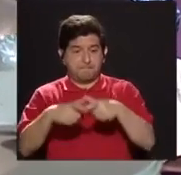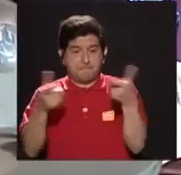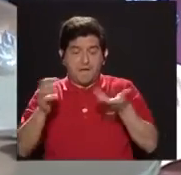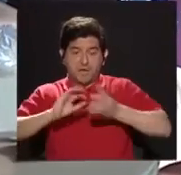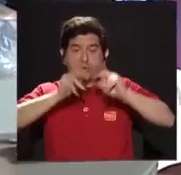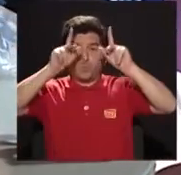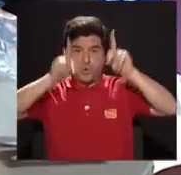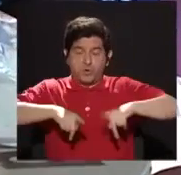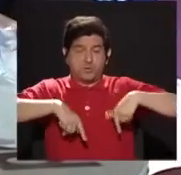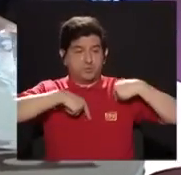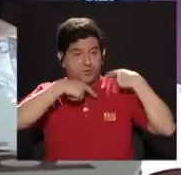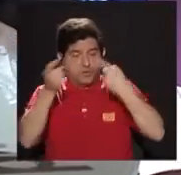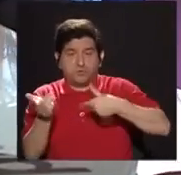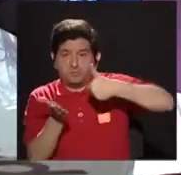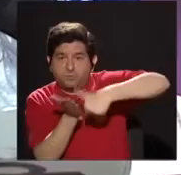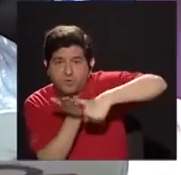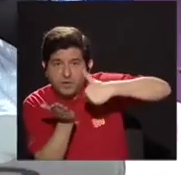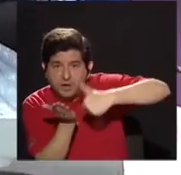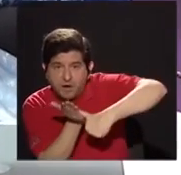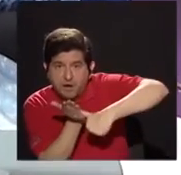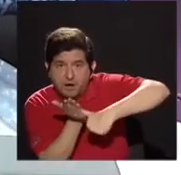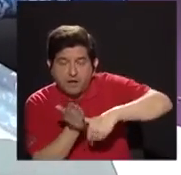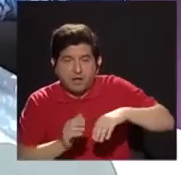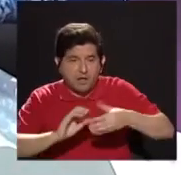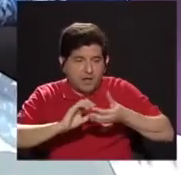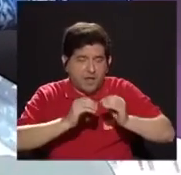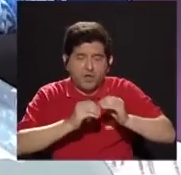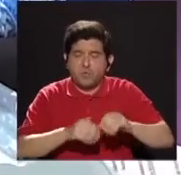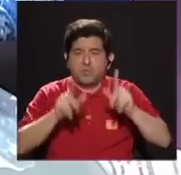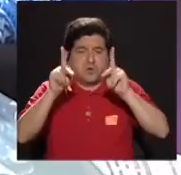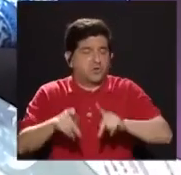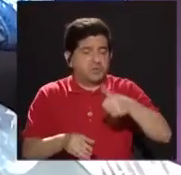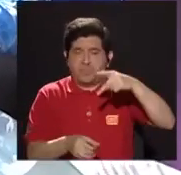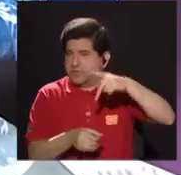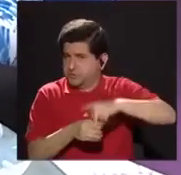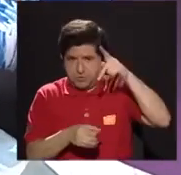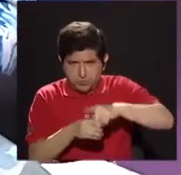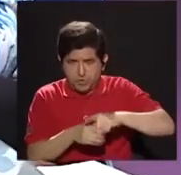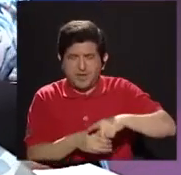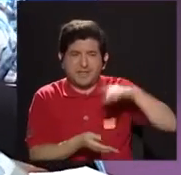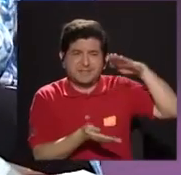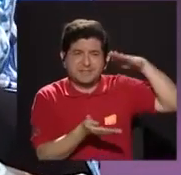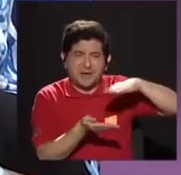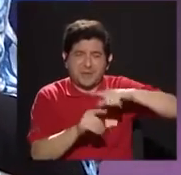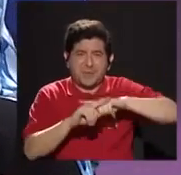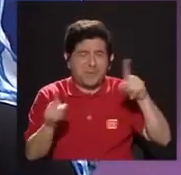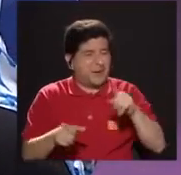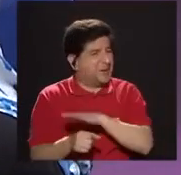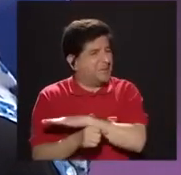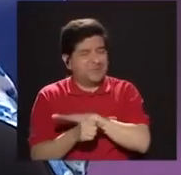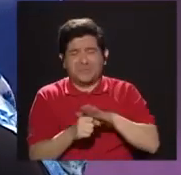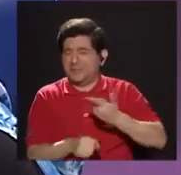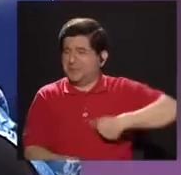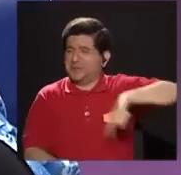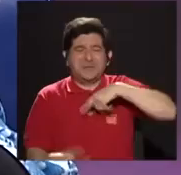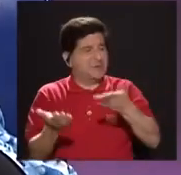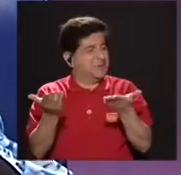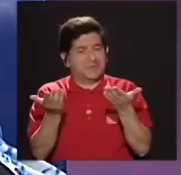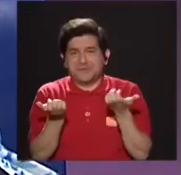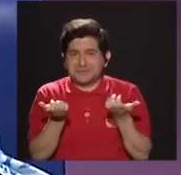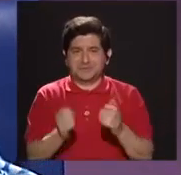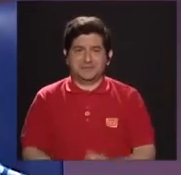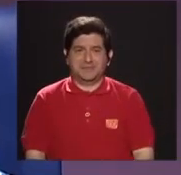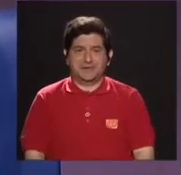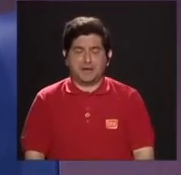cantidad de personas asistiera a las urnas. El índice de abstencionismo bajó, no lo suficiente, no como hubiéramos querido, pero por supuesto que